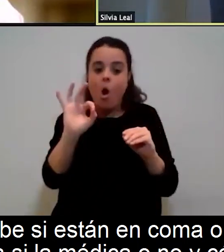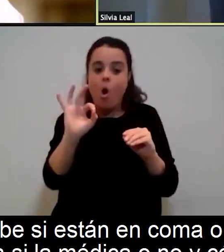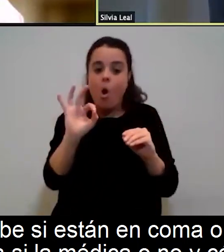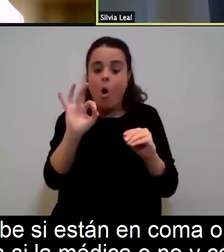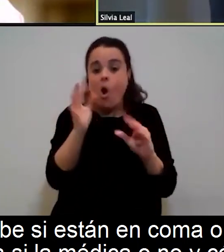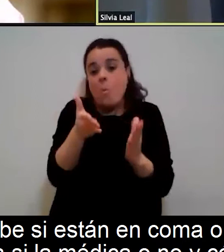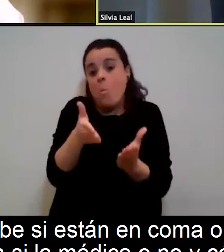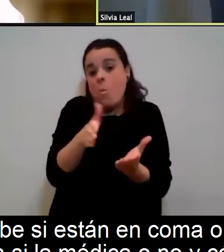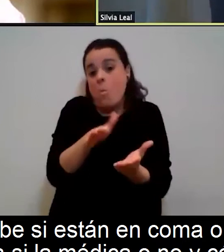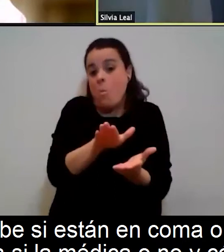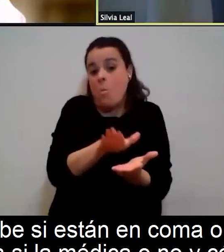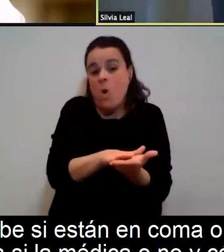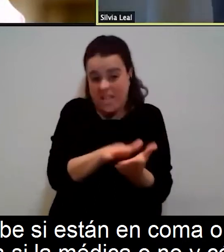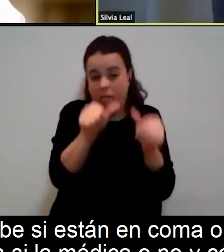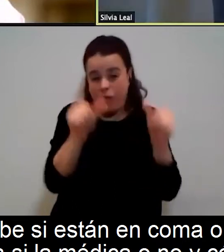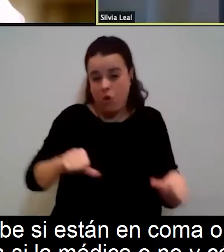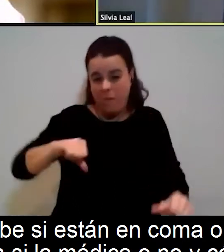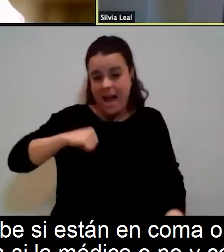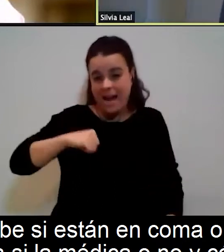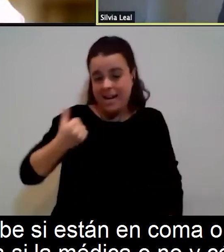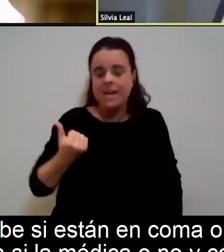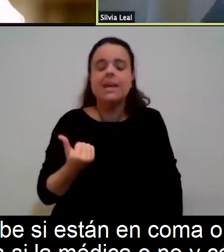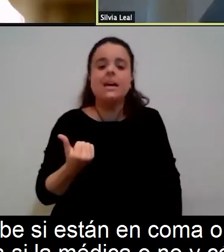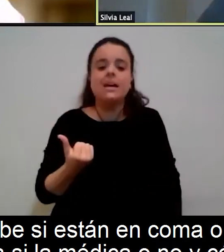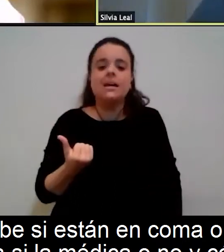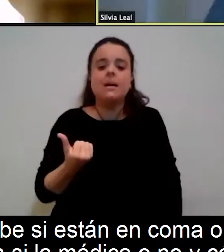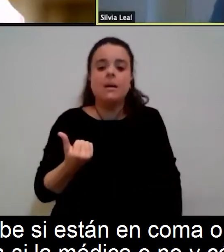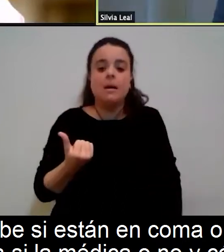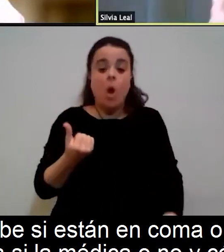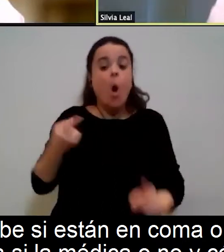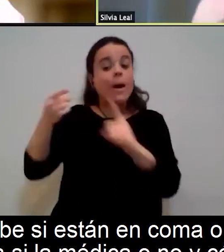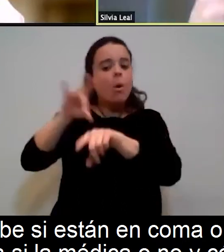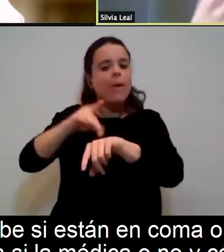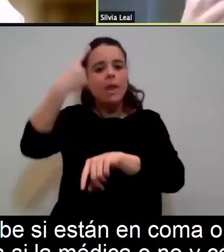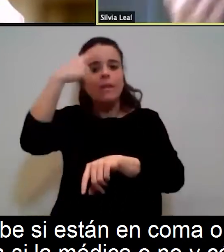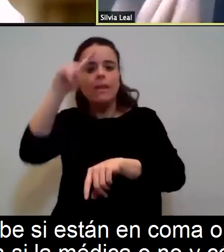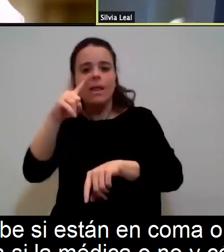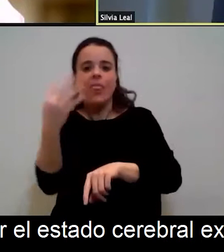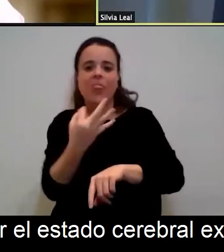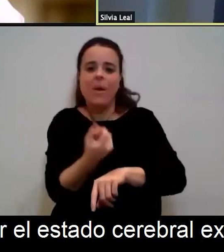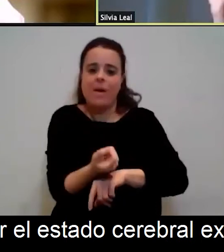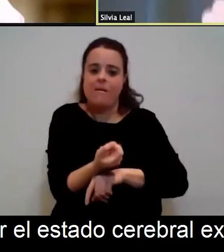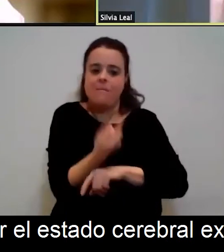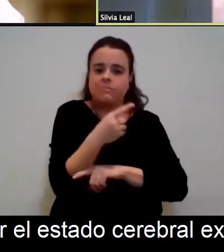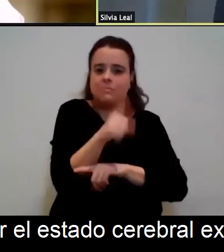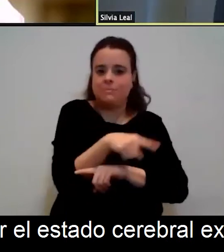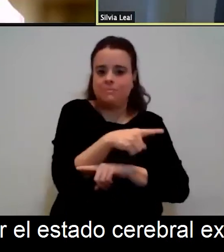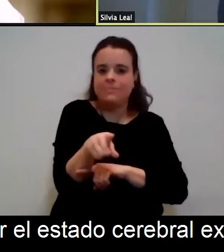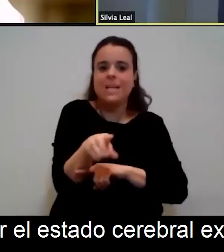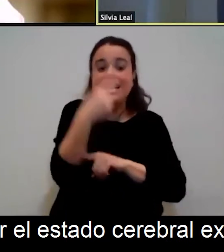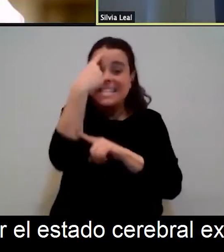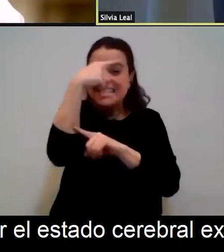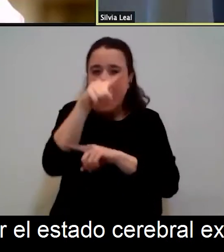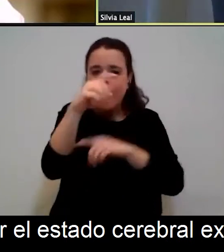el médico sepa si las medica o no y cómo, porque ayuda en el tratamiento el saber el estado